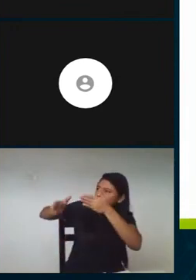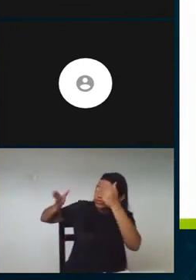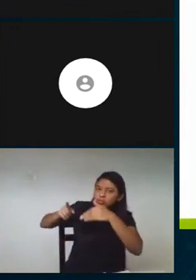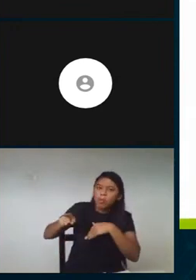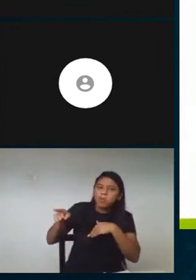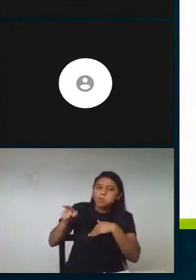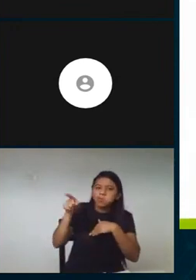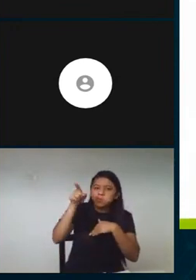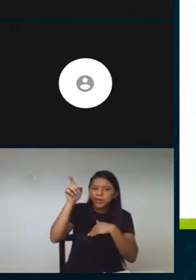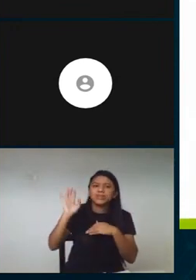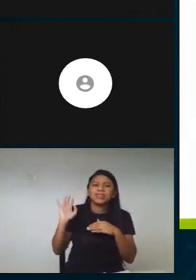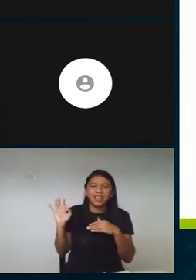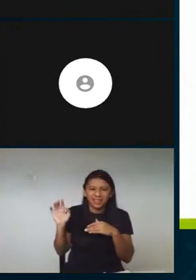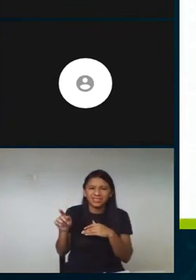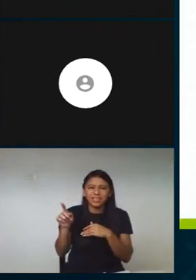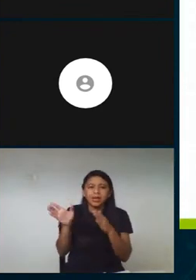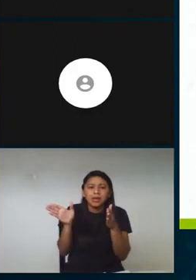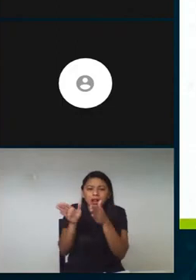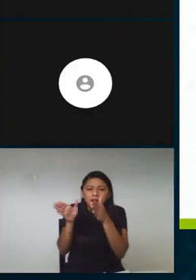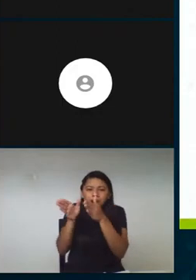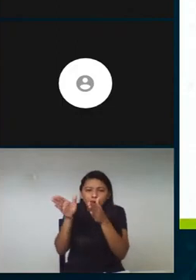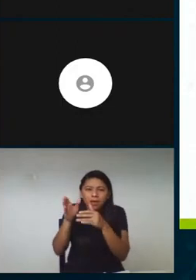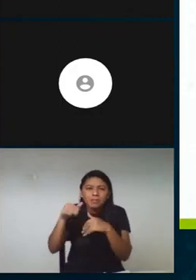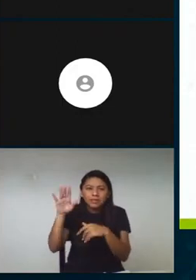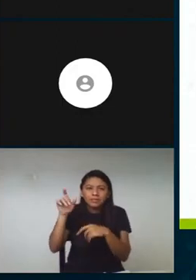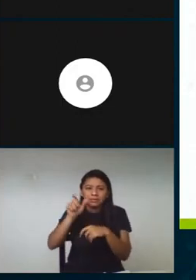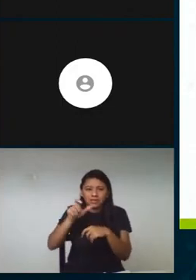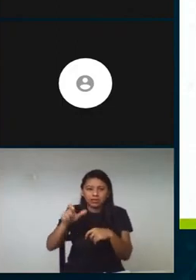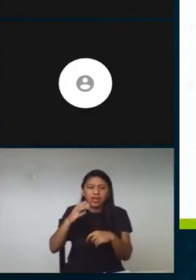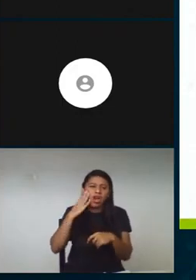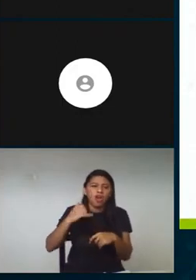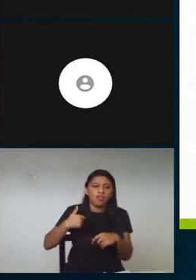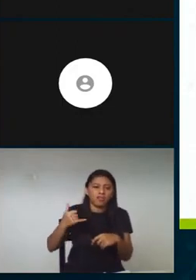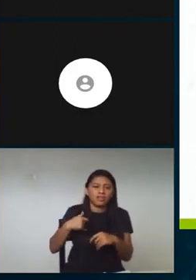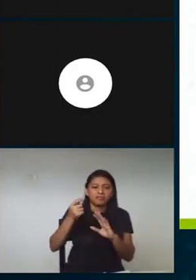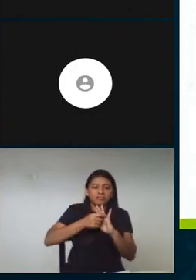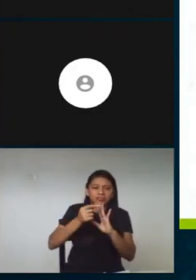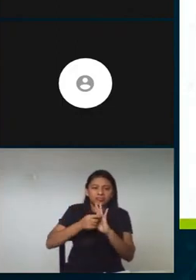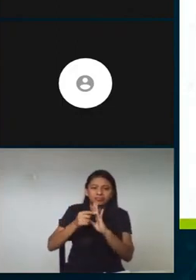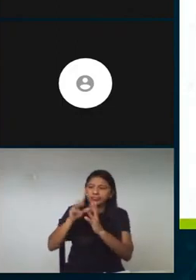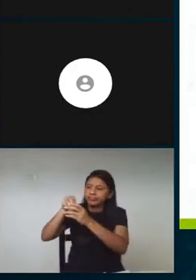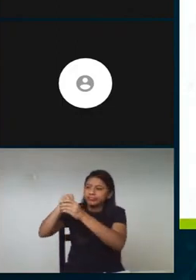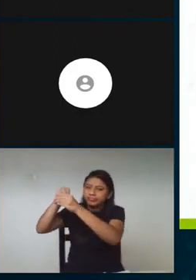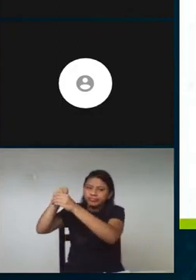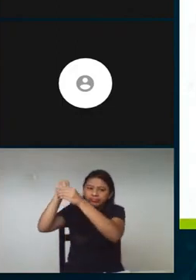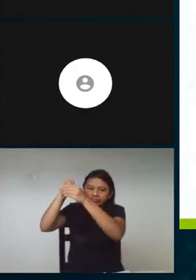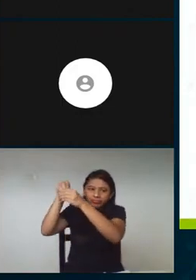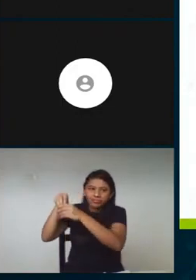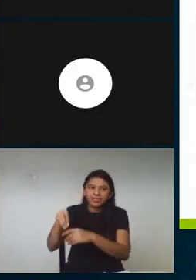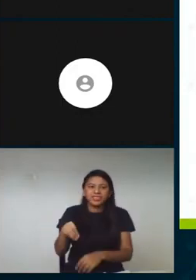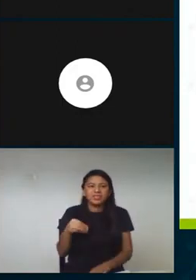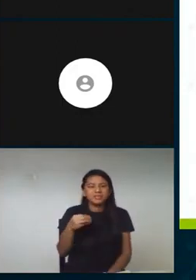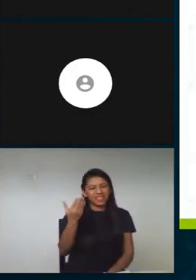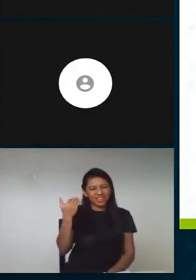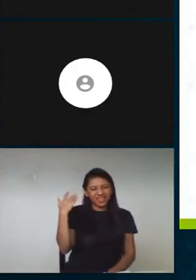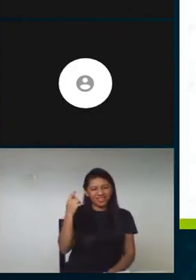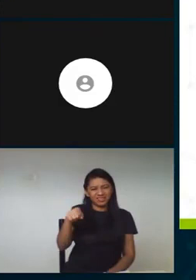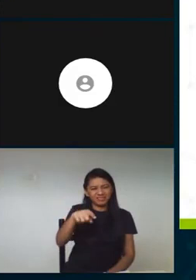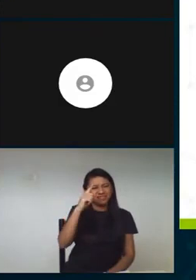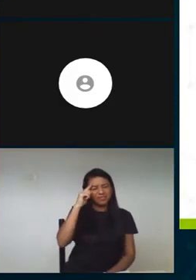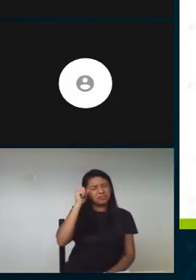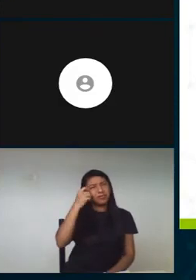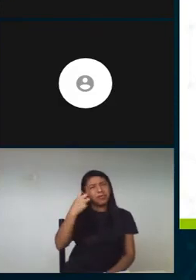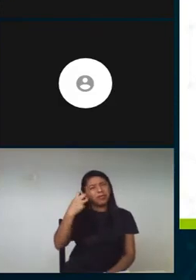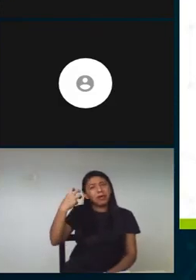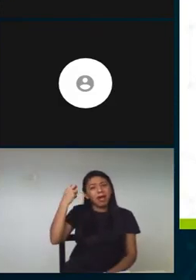numerosas, ya no se están haciendo. Incluso estos lugares los estamos de cierta manera reestructurando, haciendo nuevas estructuras de